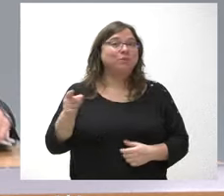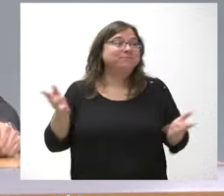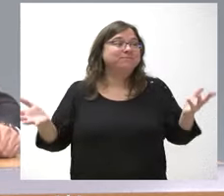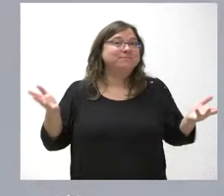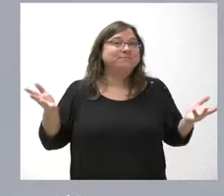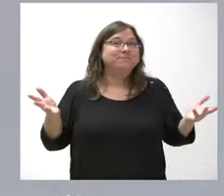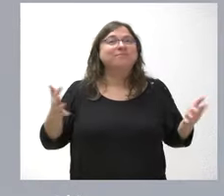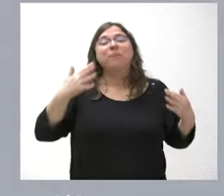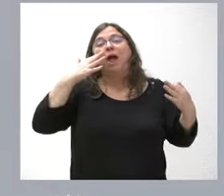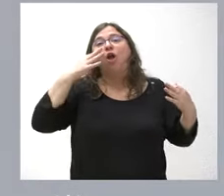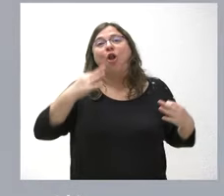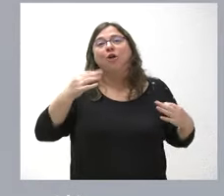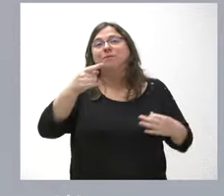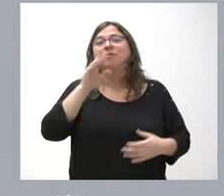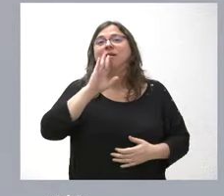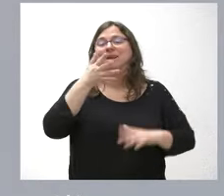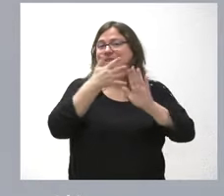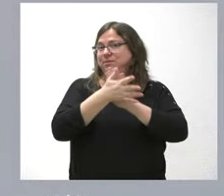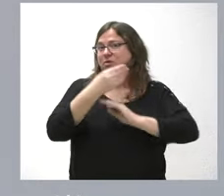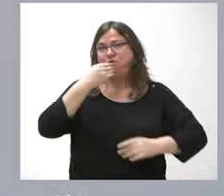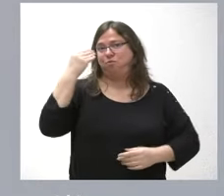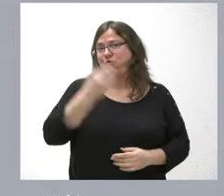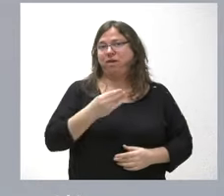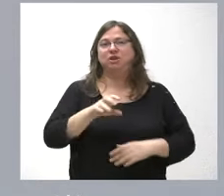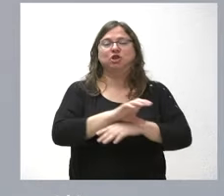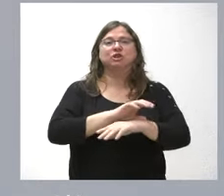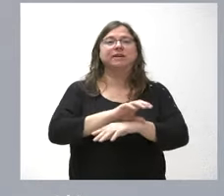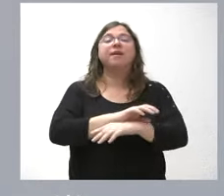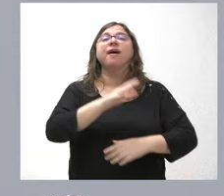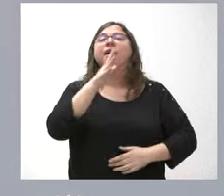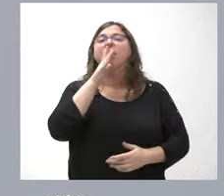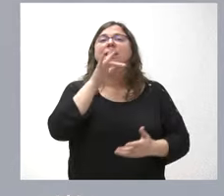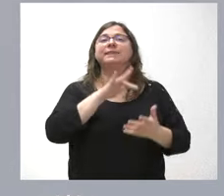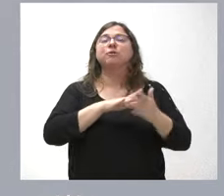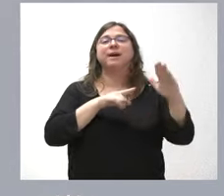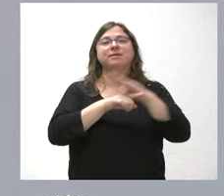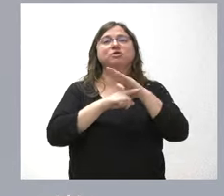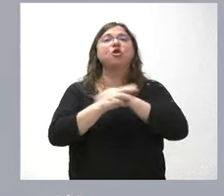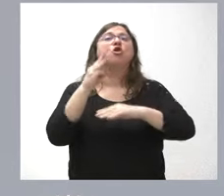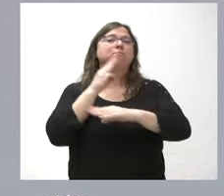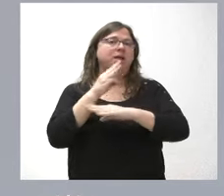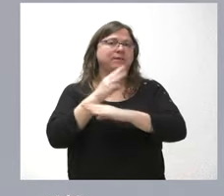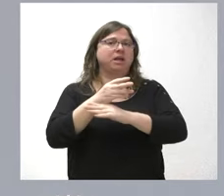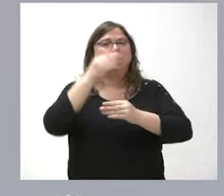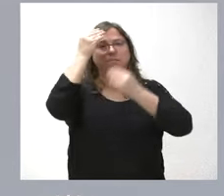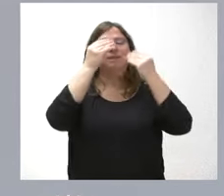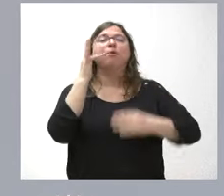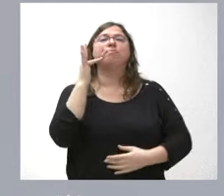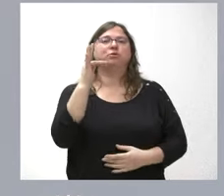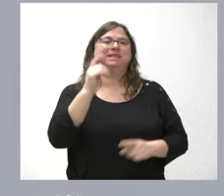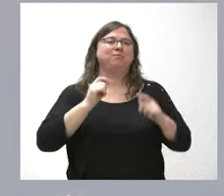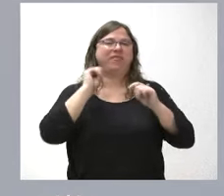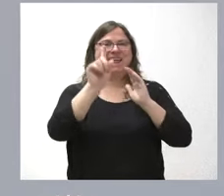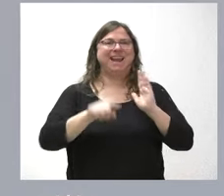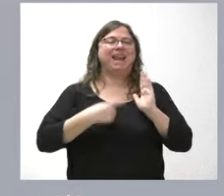Bueno, lógicamente, como ha explicado muy bien el consejero, ahora se somete al trámite parlamentario. Nos parece muy positivo elevar a rango de ley